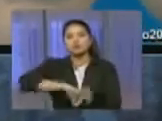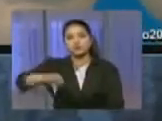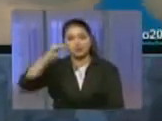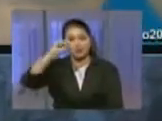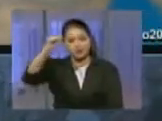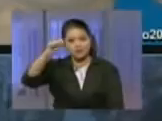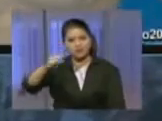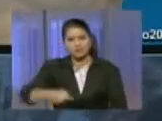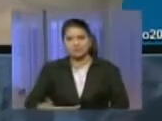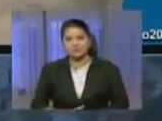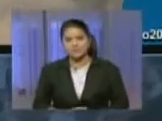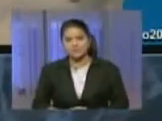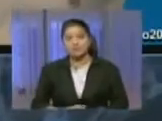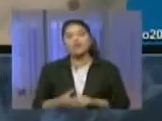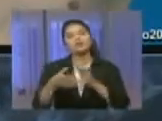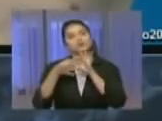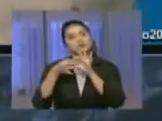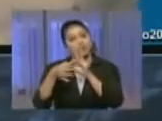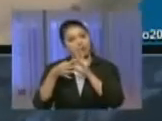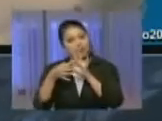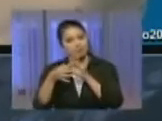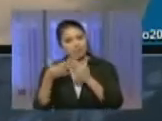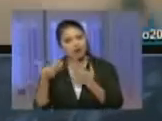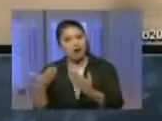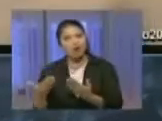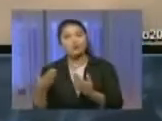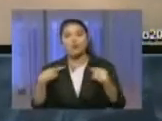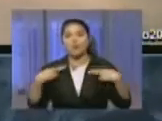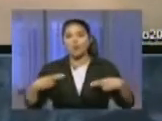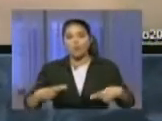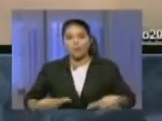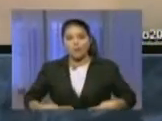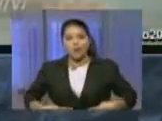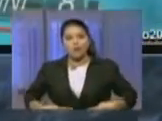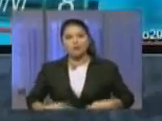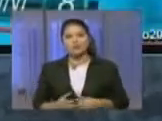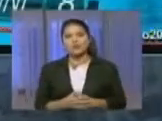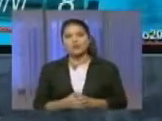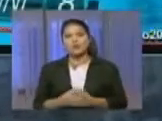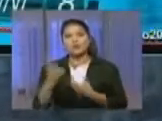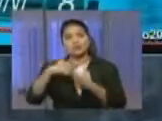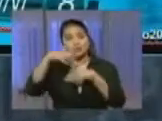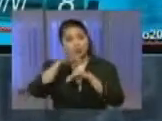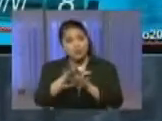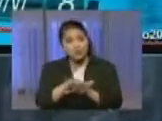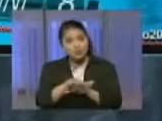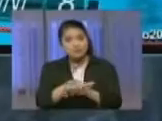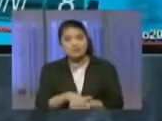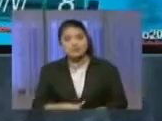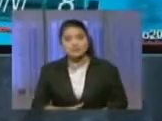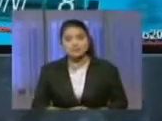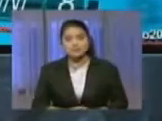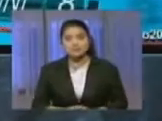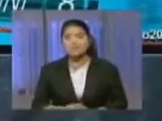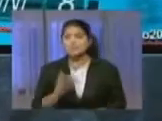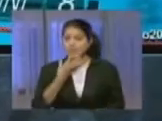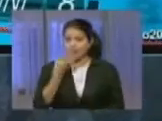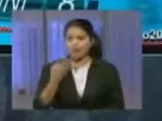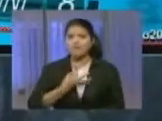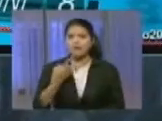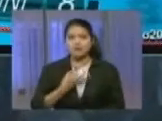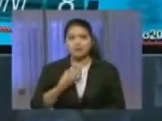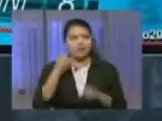socialista solidario humano incluyente de verdad es un